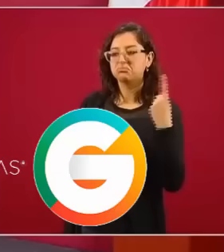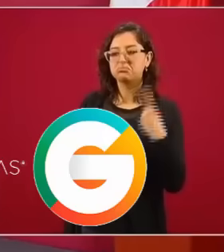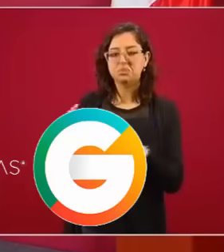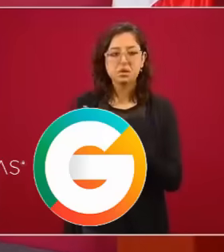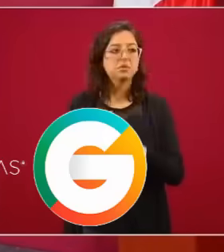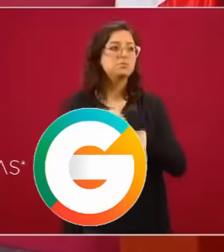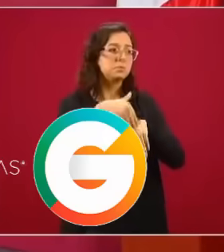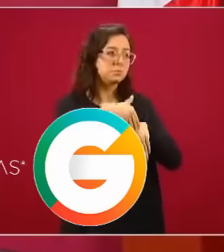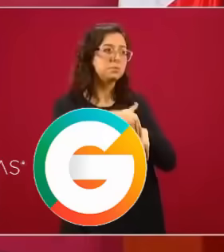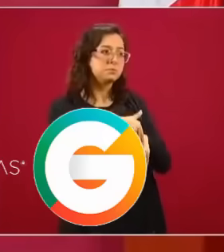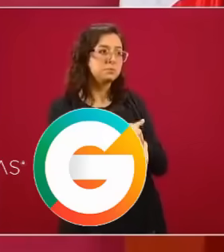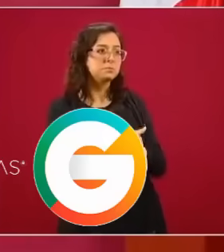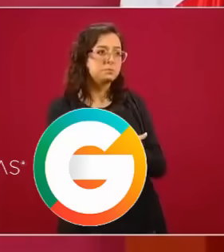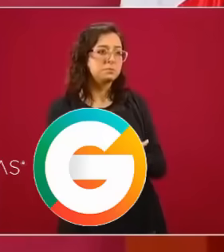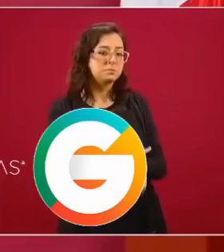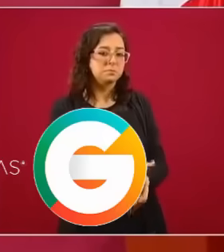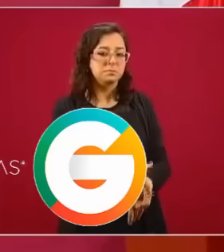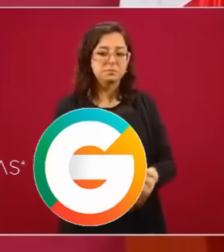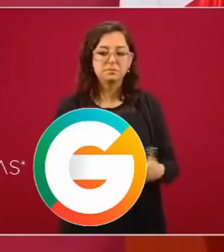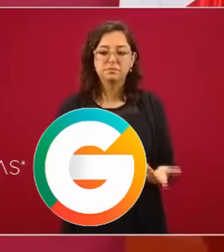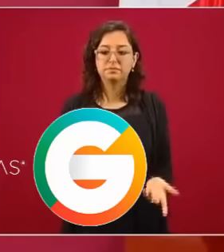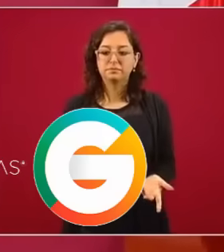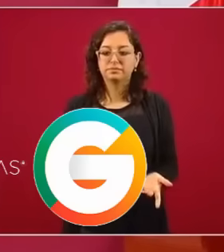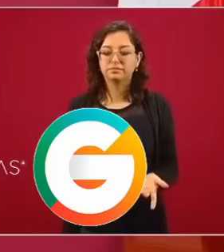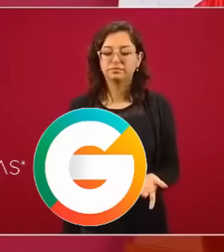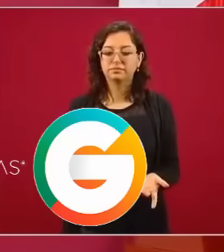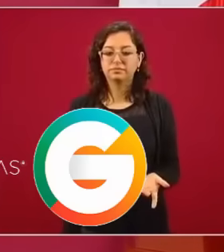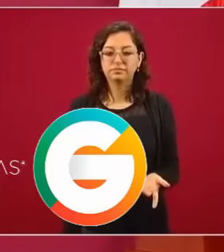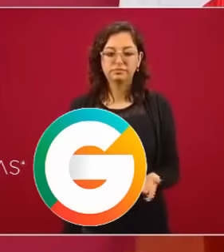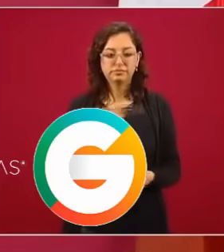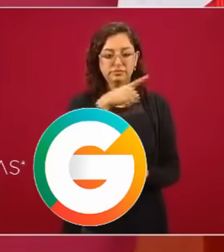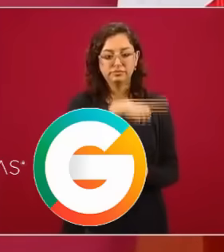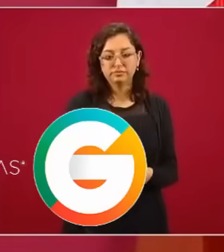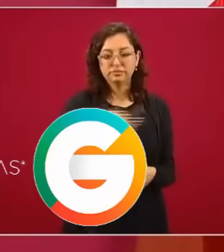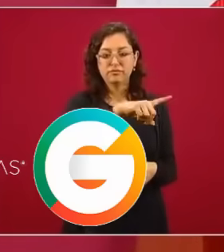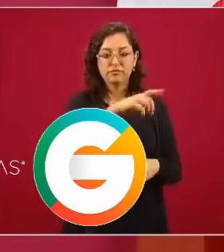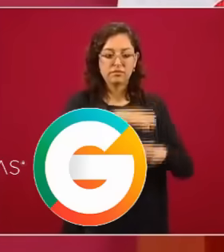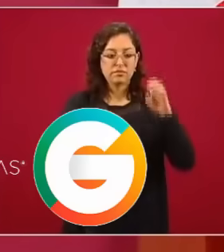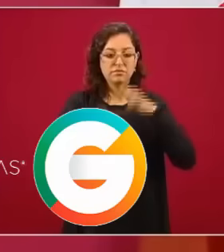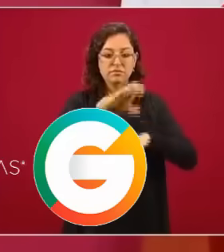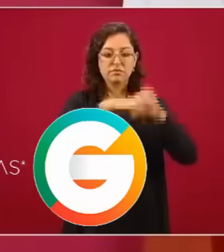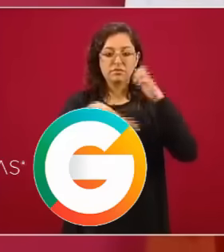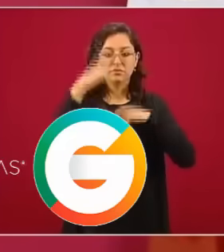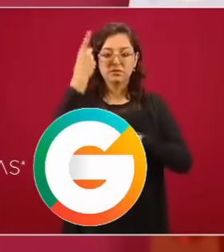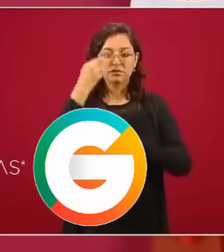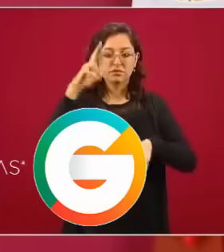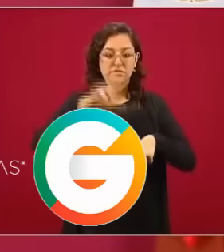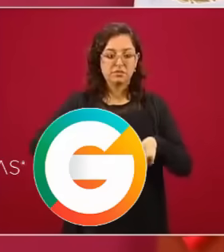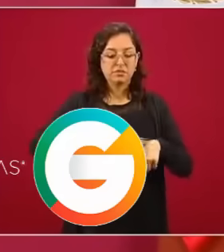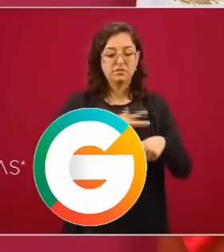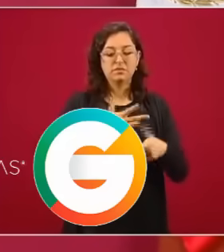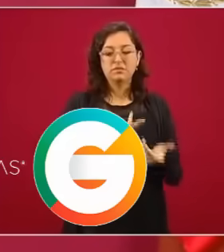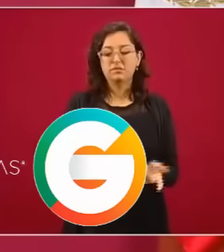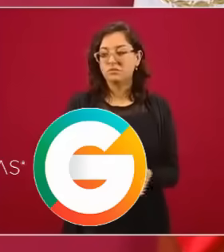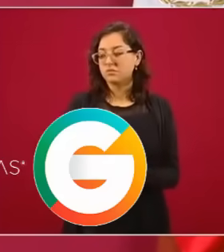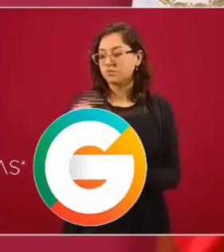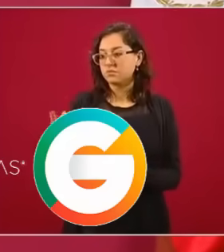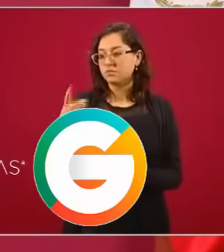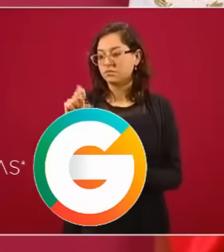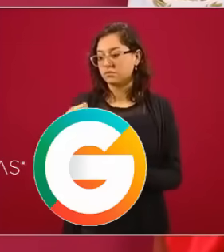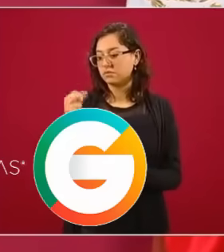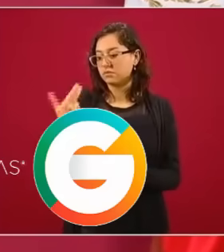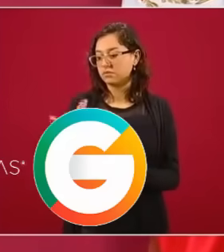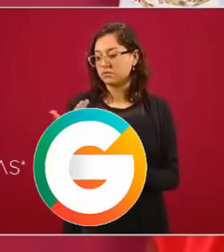Se iban hasta los directivos de las grandes empresas y los de Hacienda,